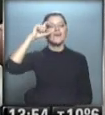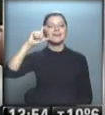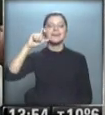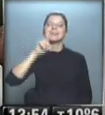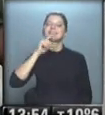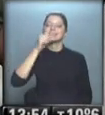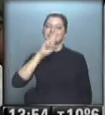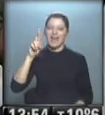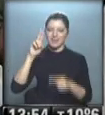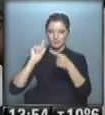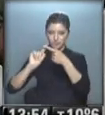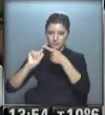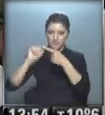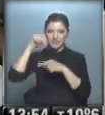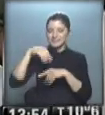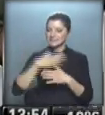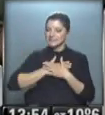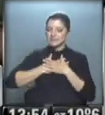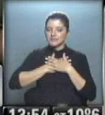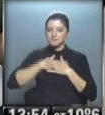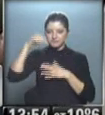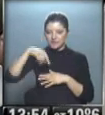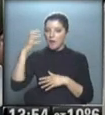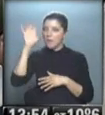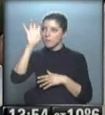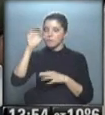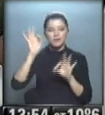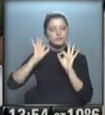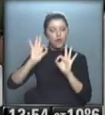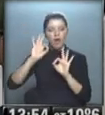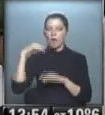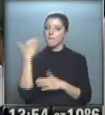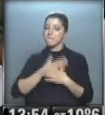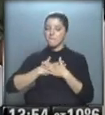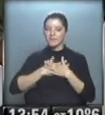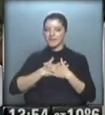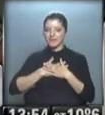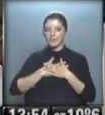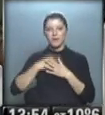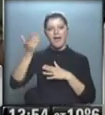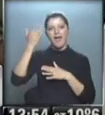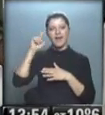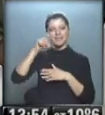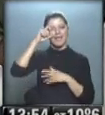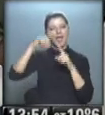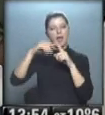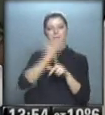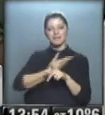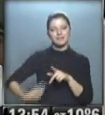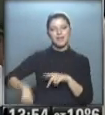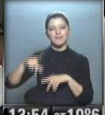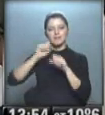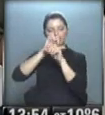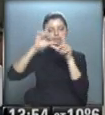sumamos a esa enorme alegría que tiene toda la provincia ese sueño enorme de Néstor que era lograr que río